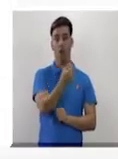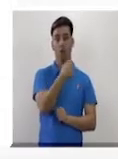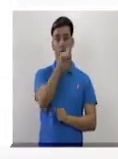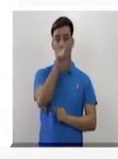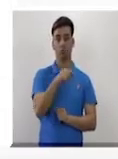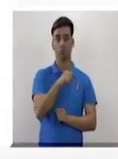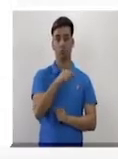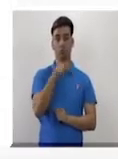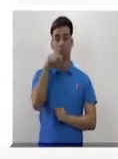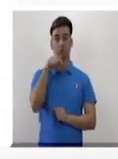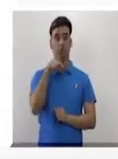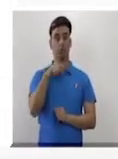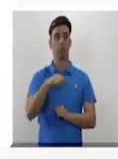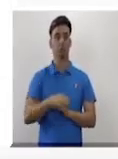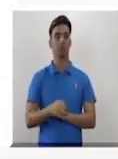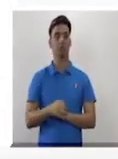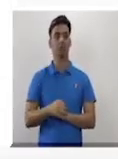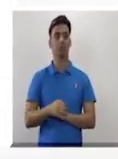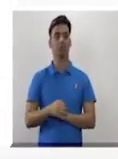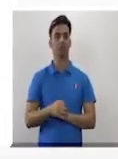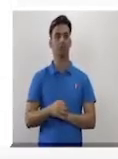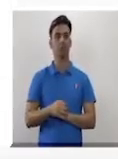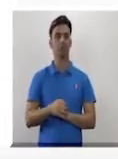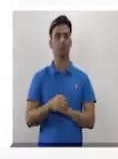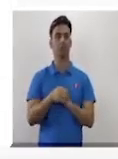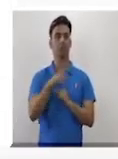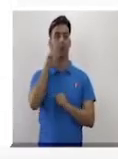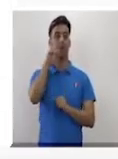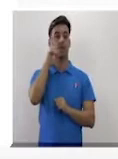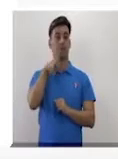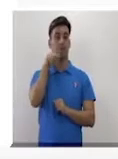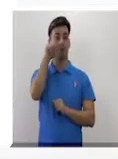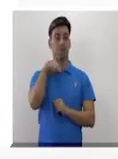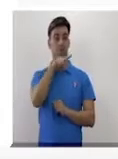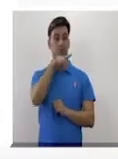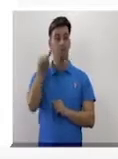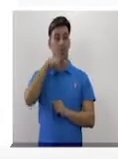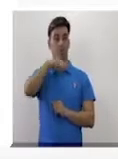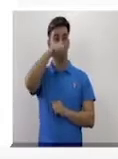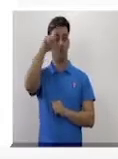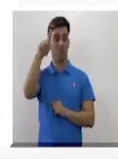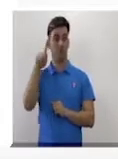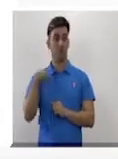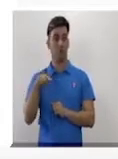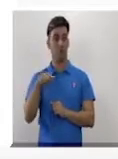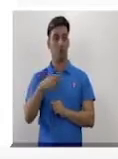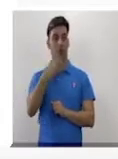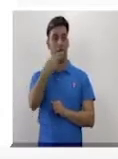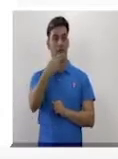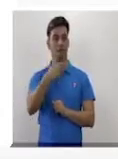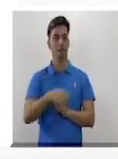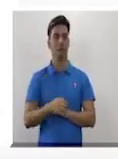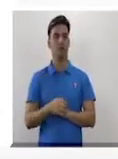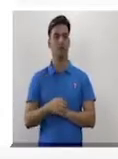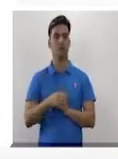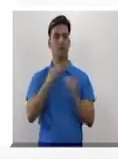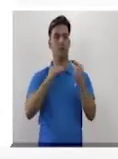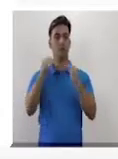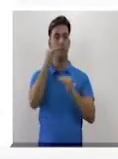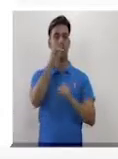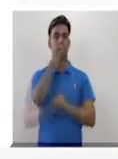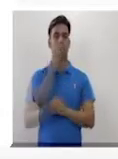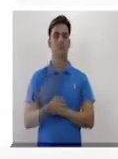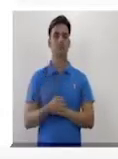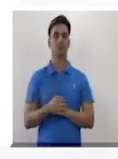máximo y igual a 4. Ya identificamos cuál es la ecuación de la función h y tenemos la